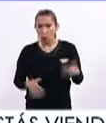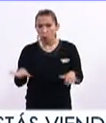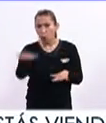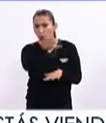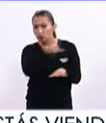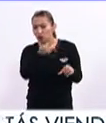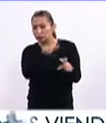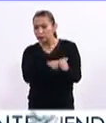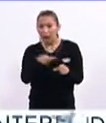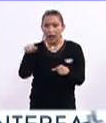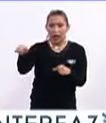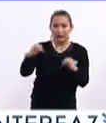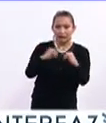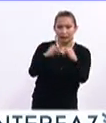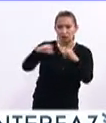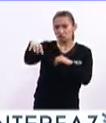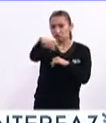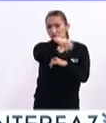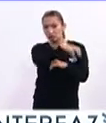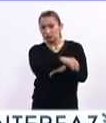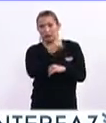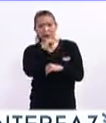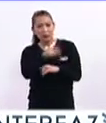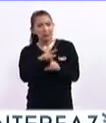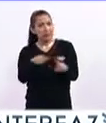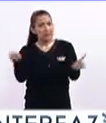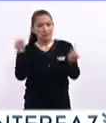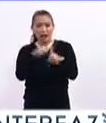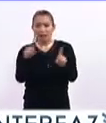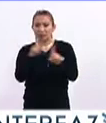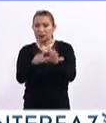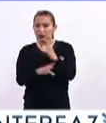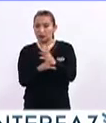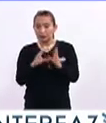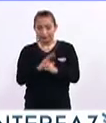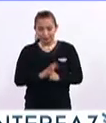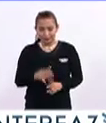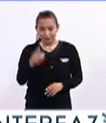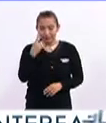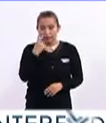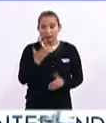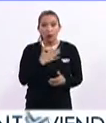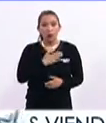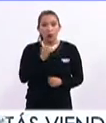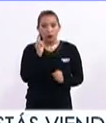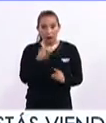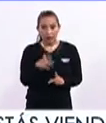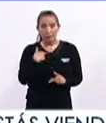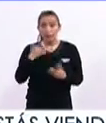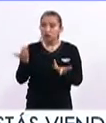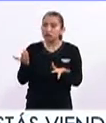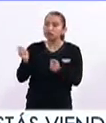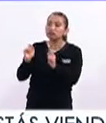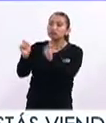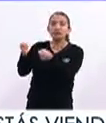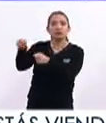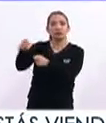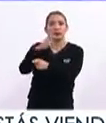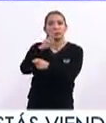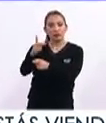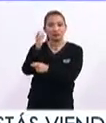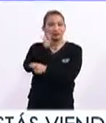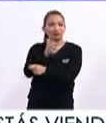a nivel social, a nivel institucional y en fin, una serie de alternativas. Bueno, pues vamos a darle voz, como es